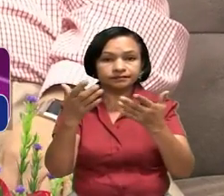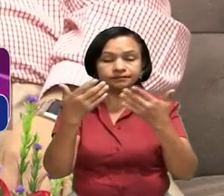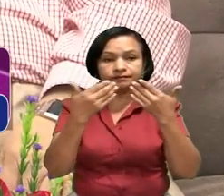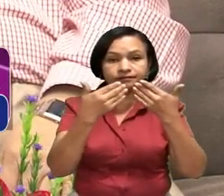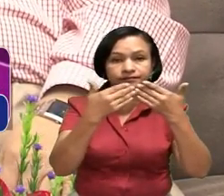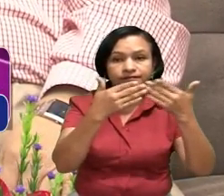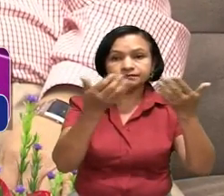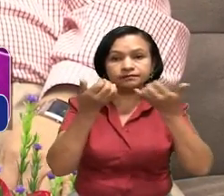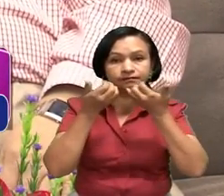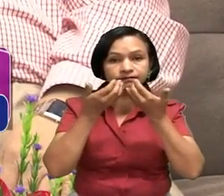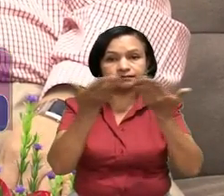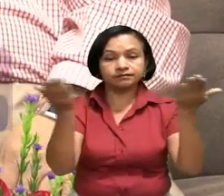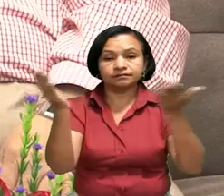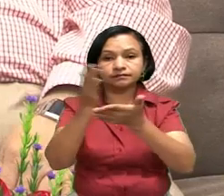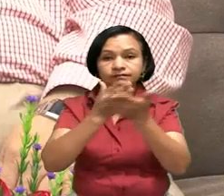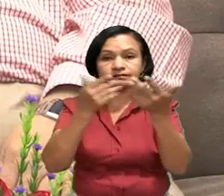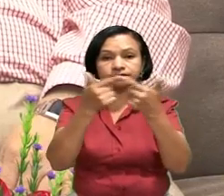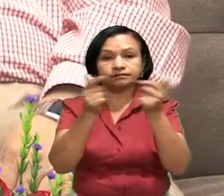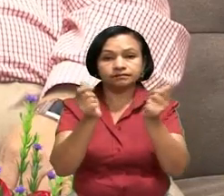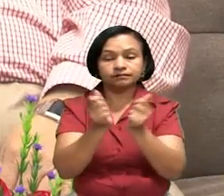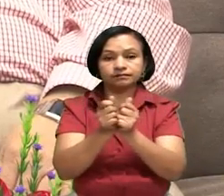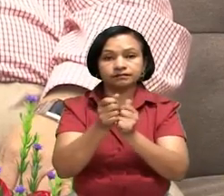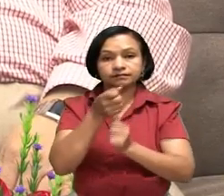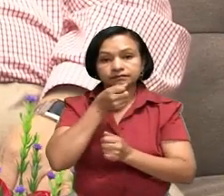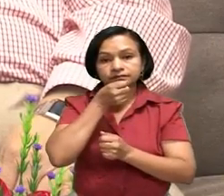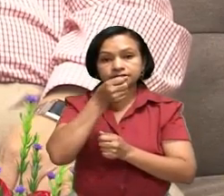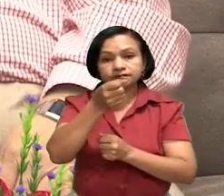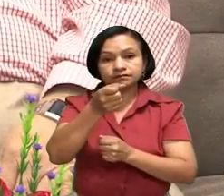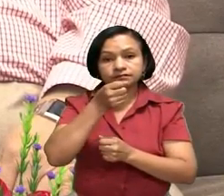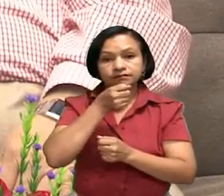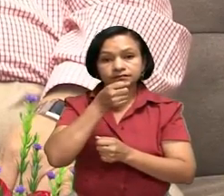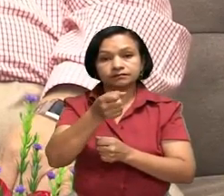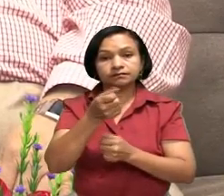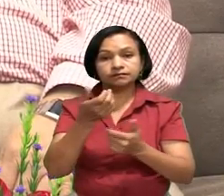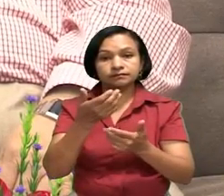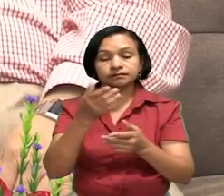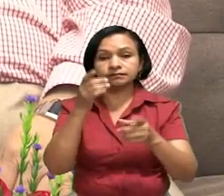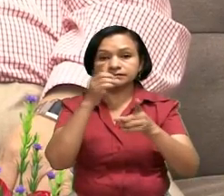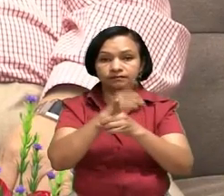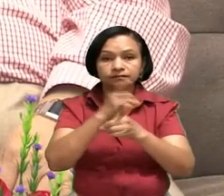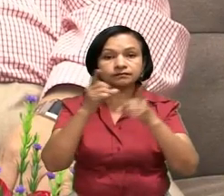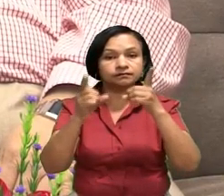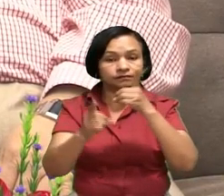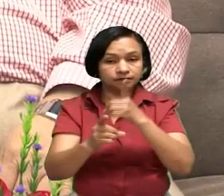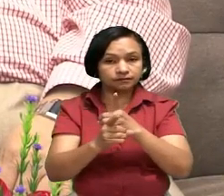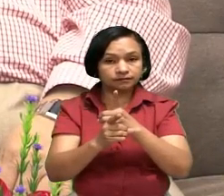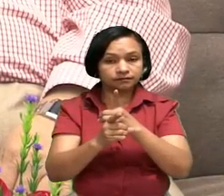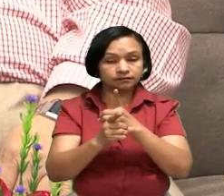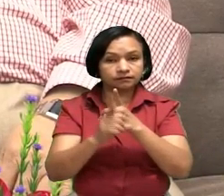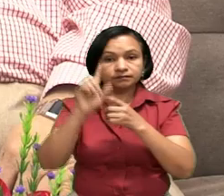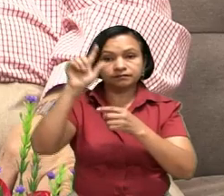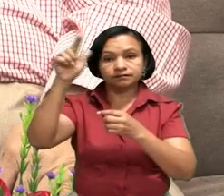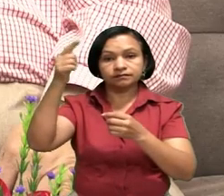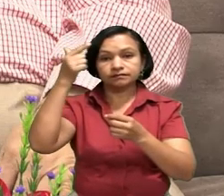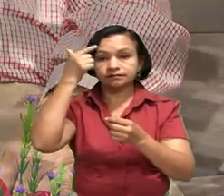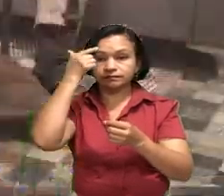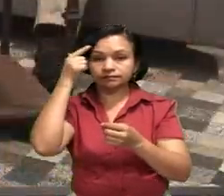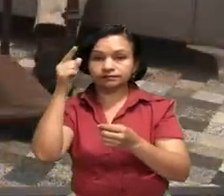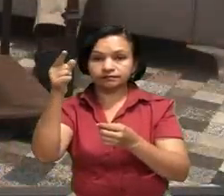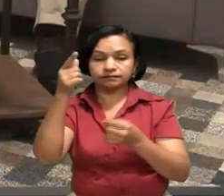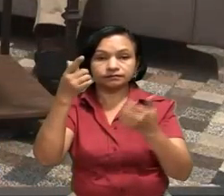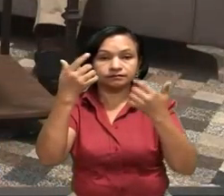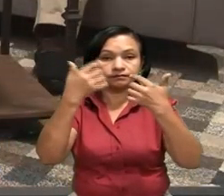a veces hay algún sector del periodismo que te dicen que tiene que ser una obligación del estado o de